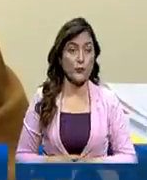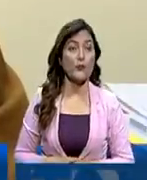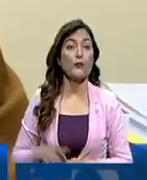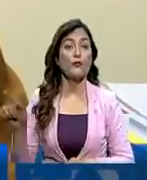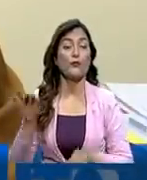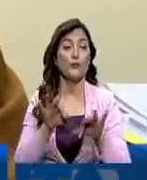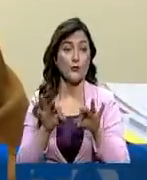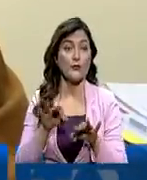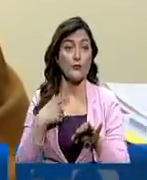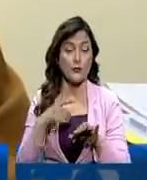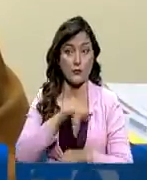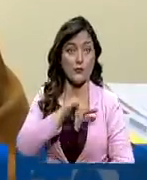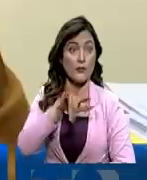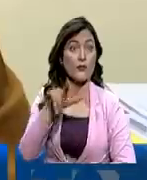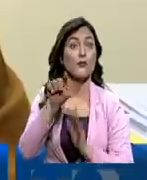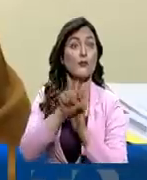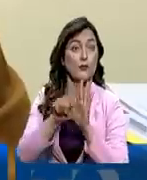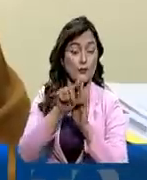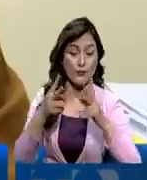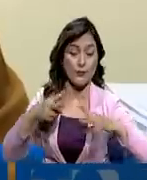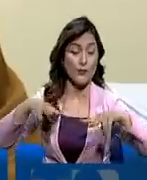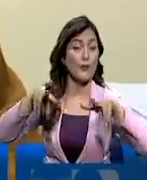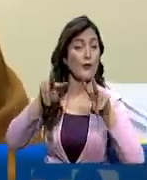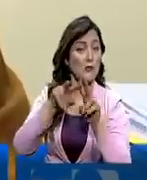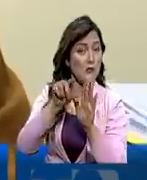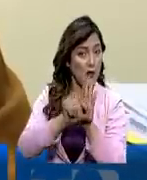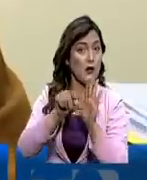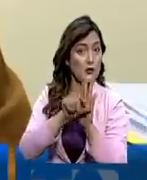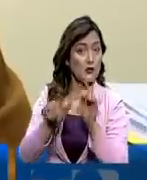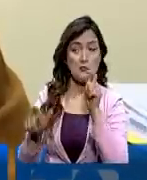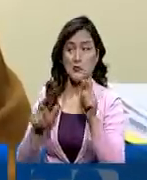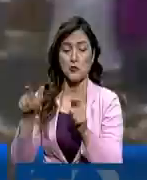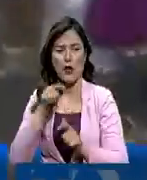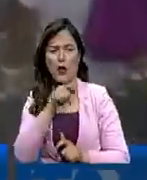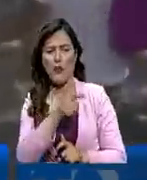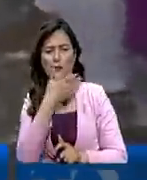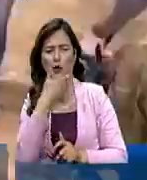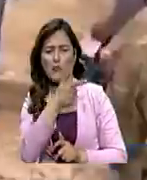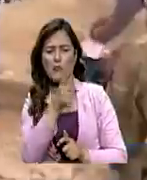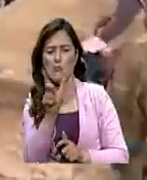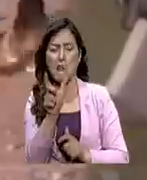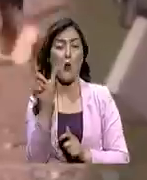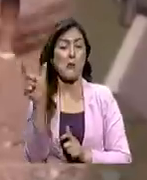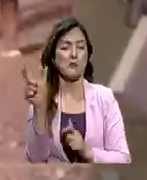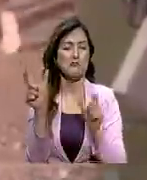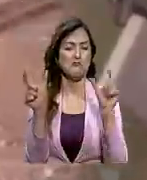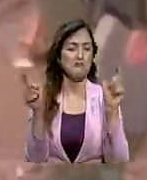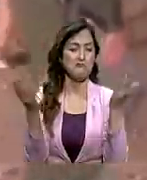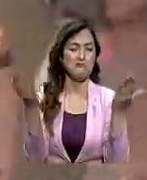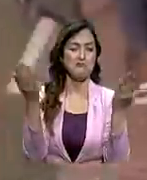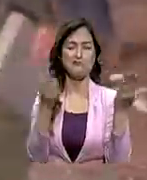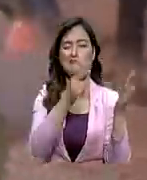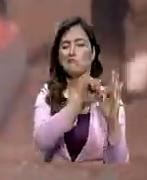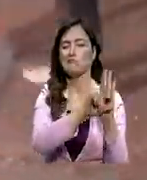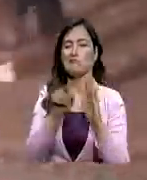charter, teníamos precios más convenientes saliendo del aeropuerto de La Tacunga. En asombrosa